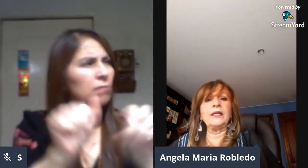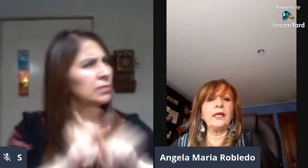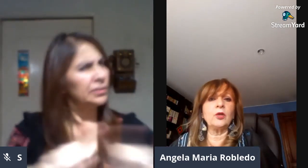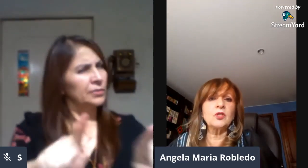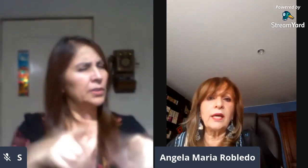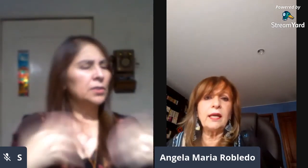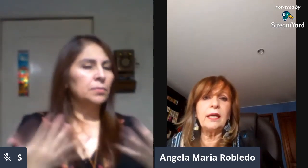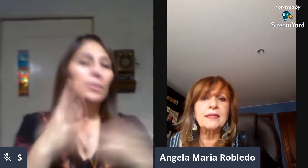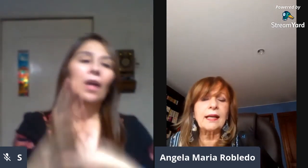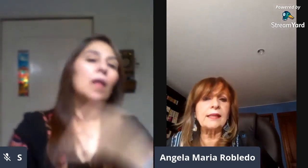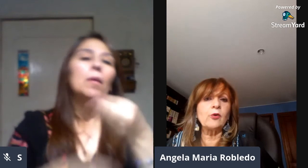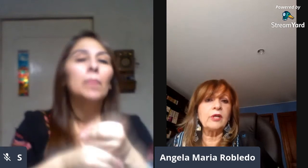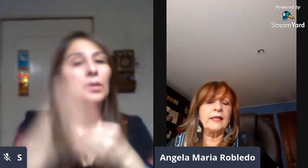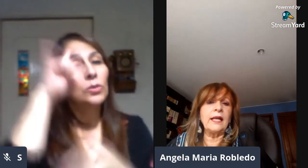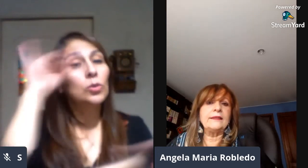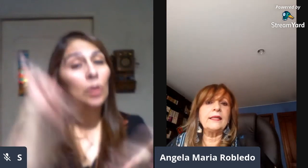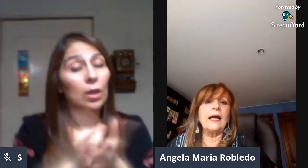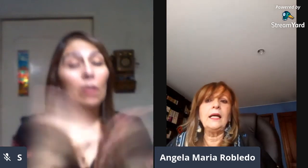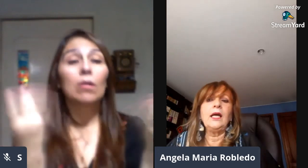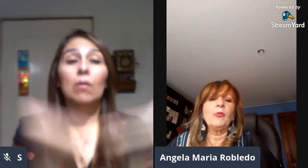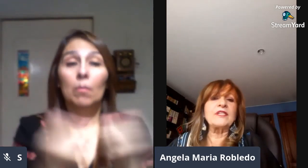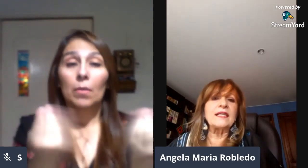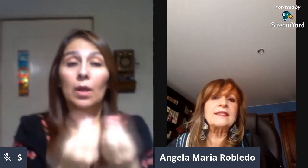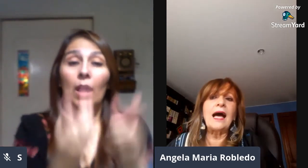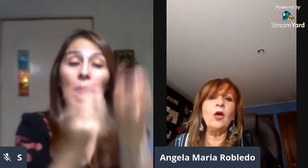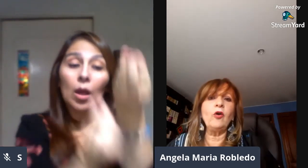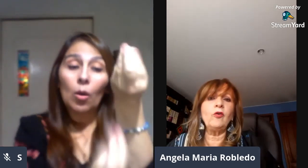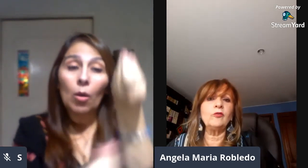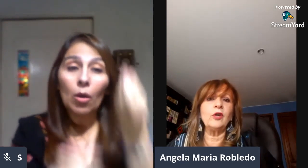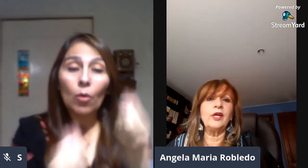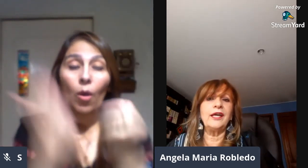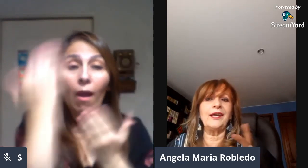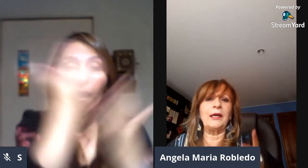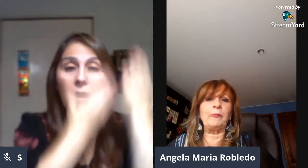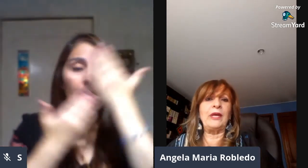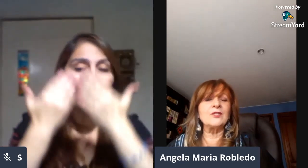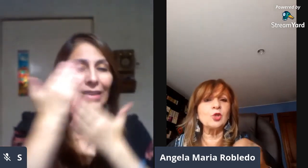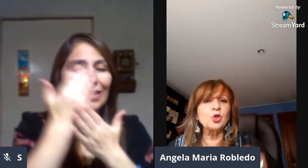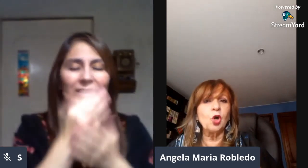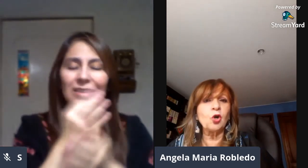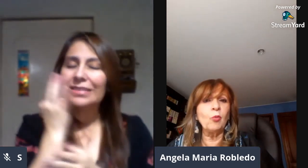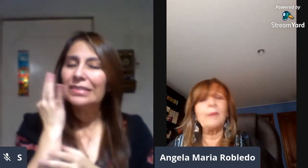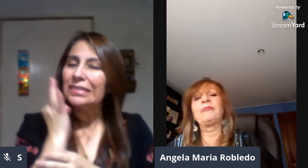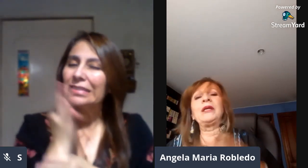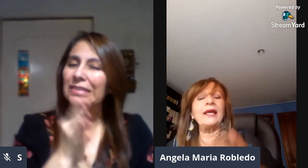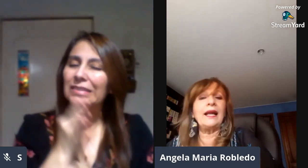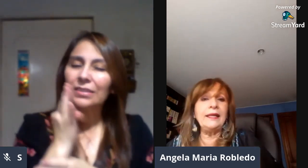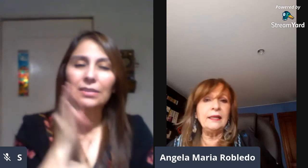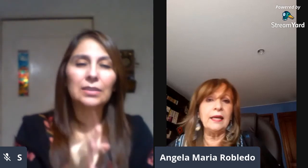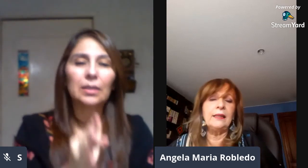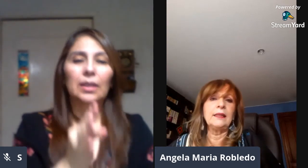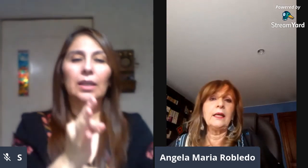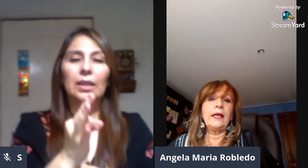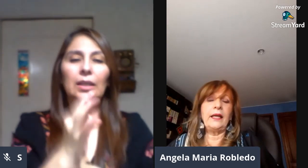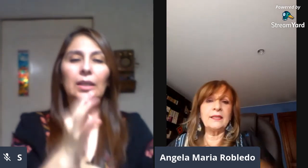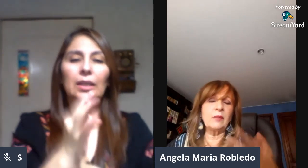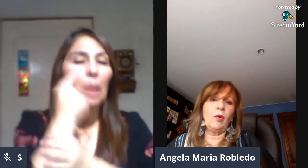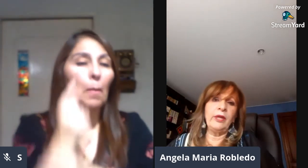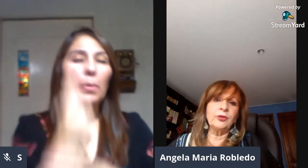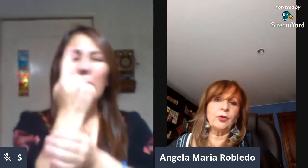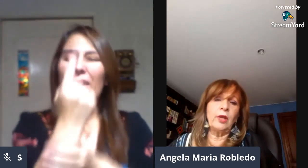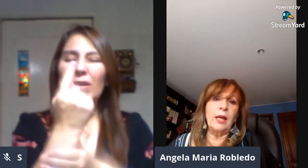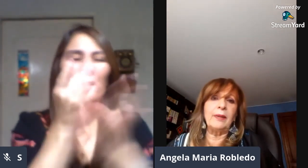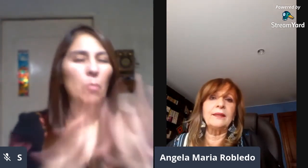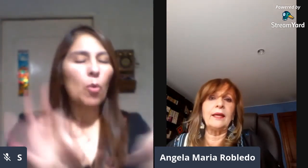y compañeros de esa categoría analítica, pues ha estado, pienso yo, como en primera línea en